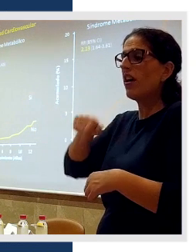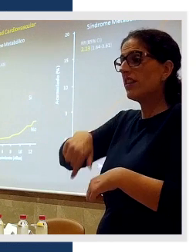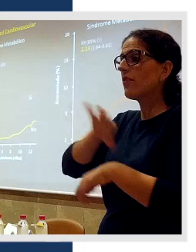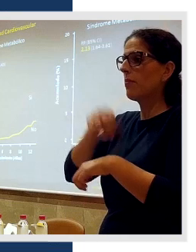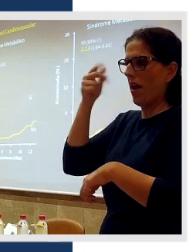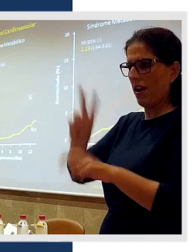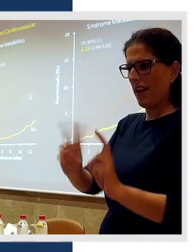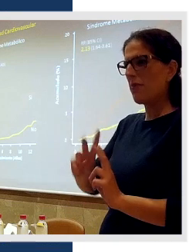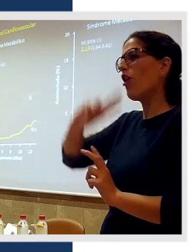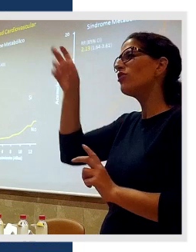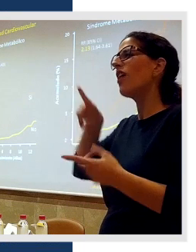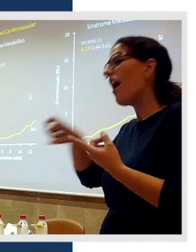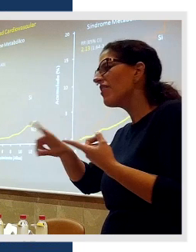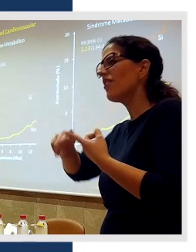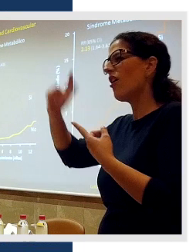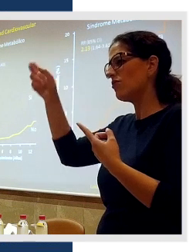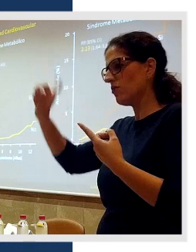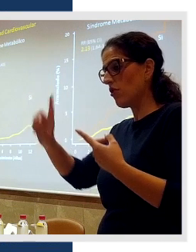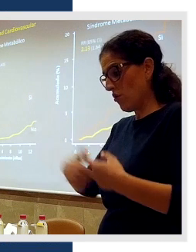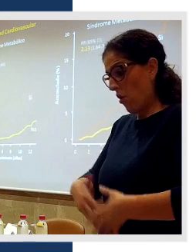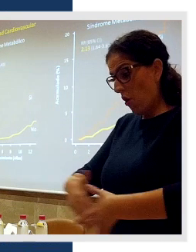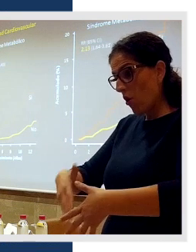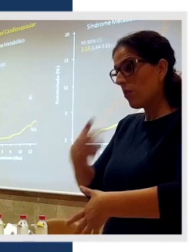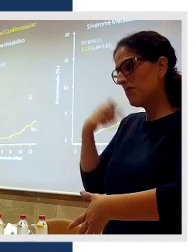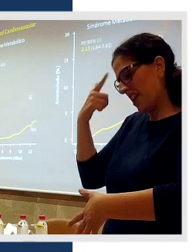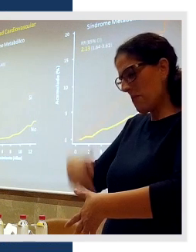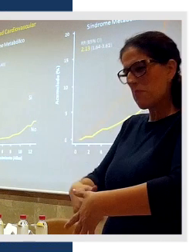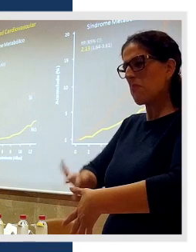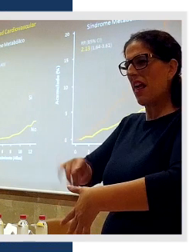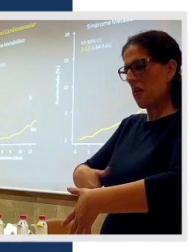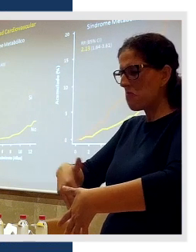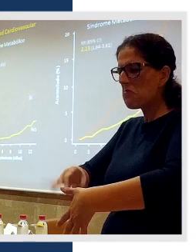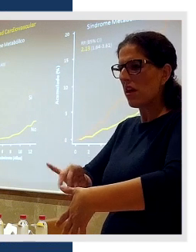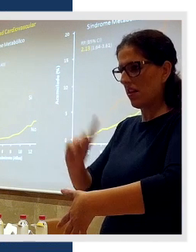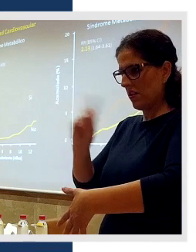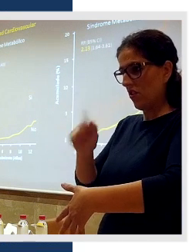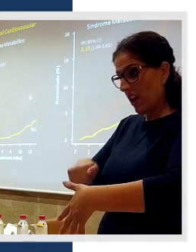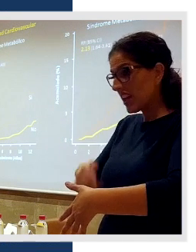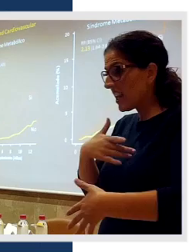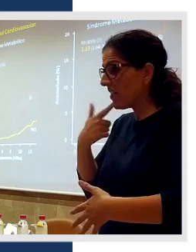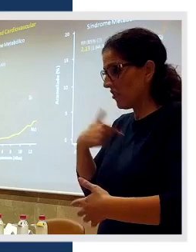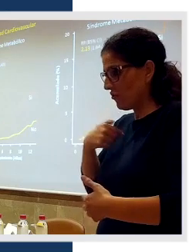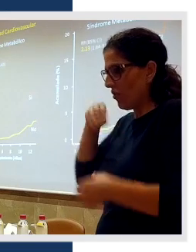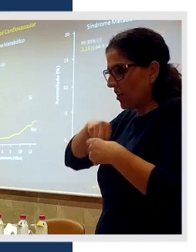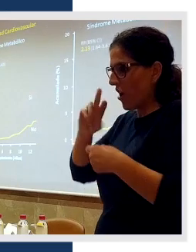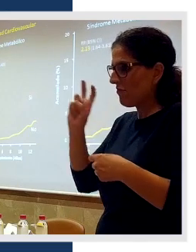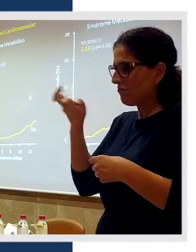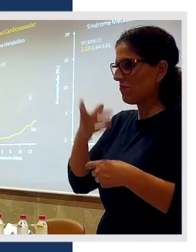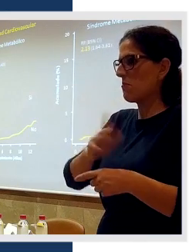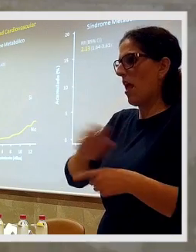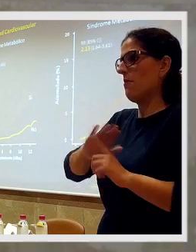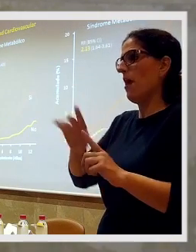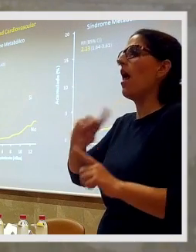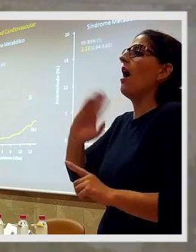que el hecho de tener esa barriguita, de tener ese síndrome metabólico, no es ninguna broma, no es estético. Eso